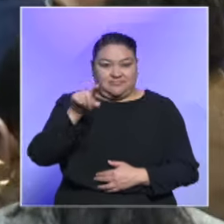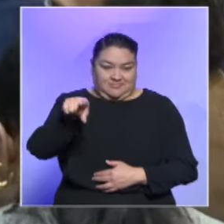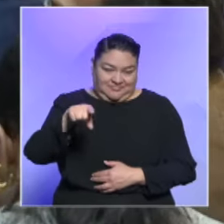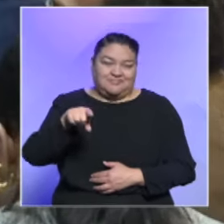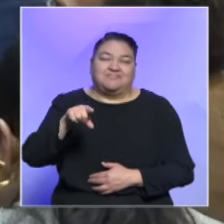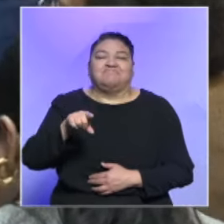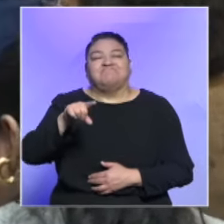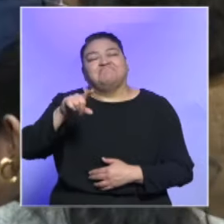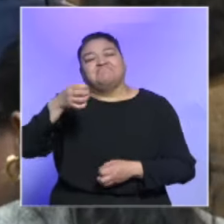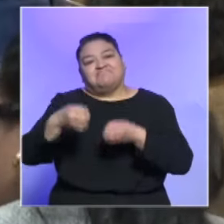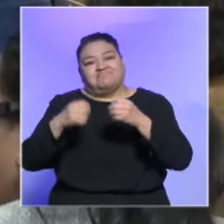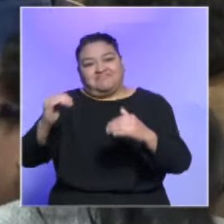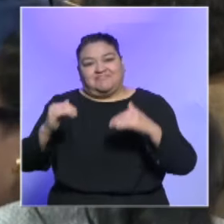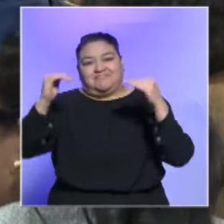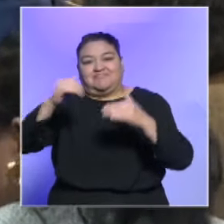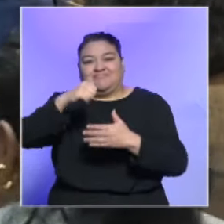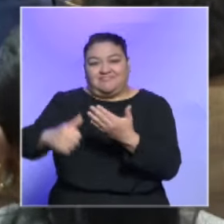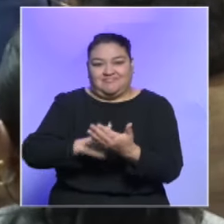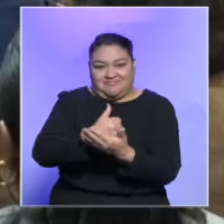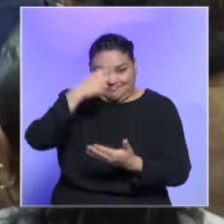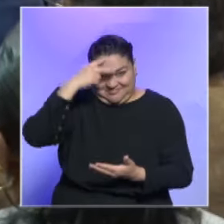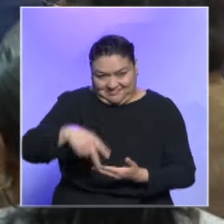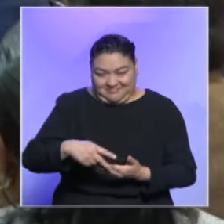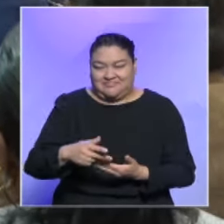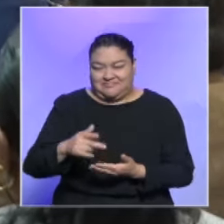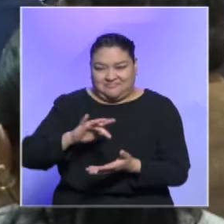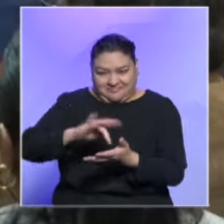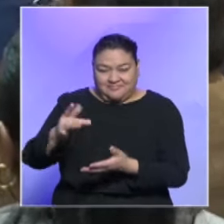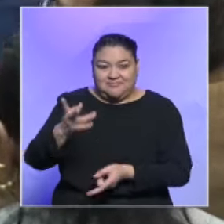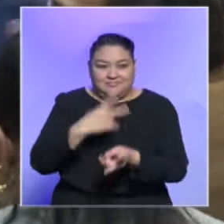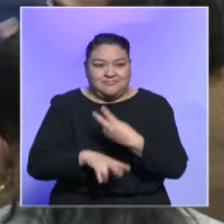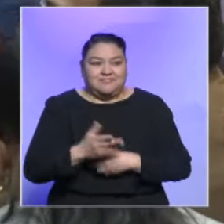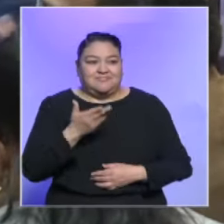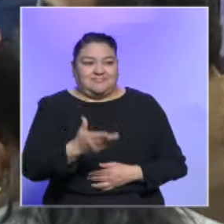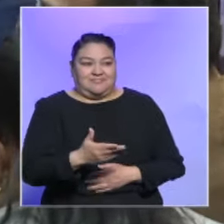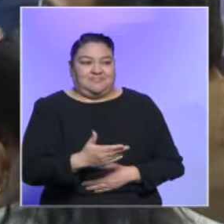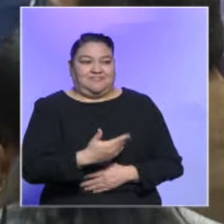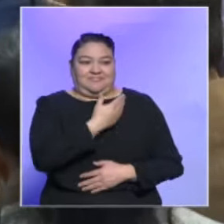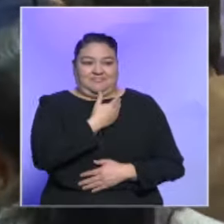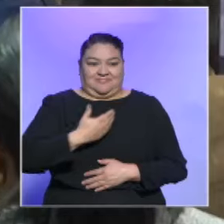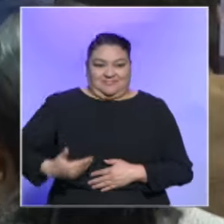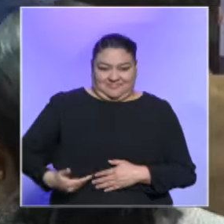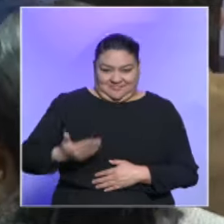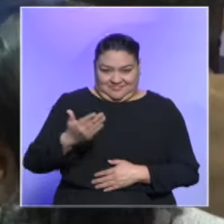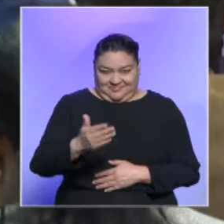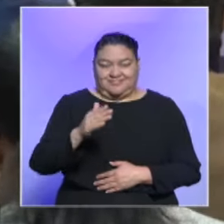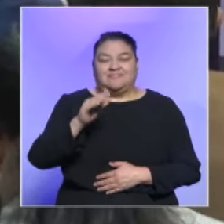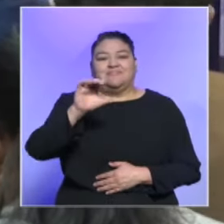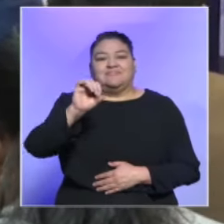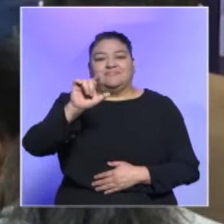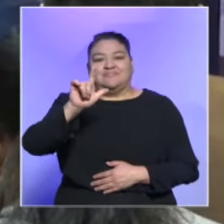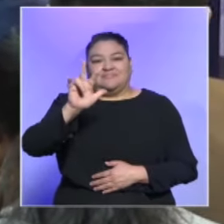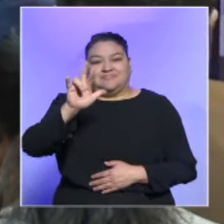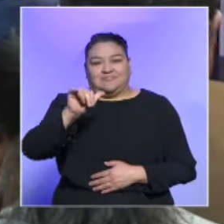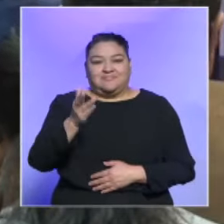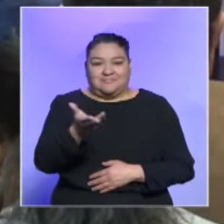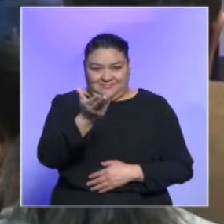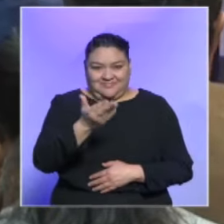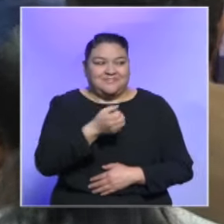que me hace el favor de acompañar. Y yo le pediría a continuación al magistrado presidente Sergio Arturo Guerrero Olvera que por favor haga uso de